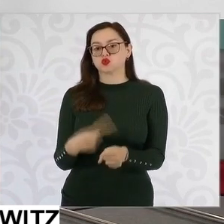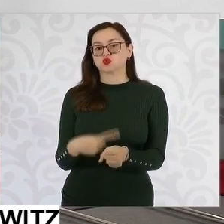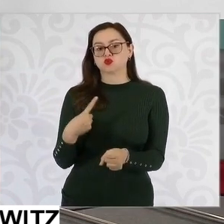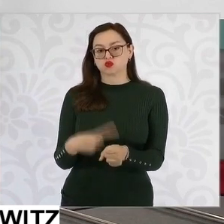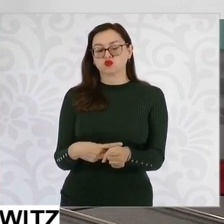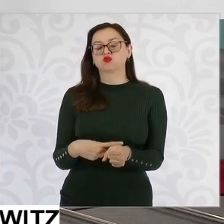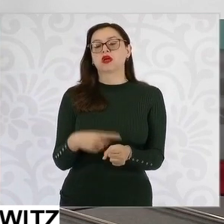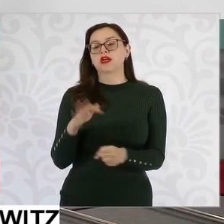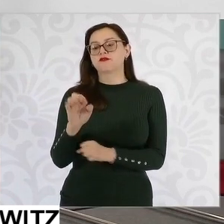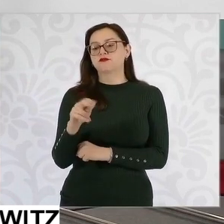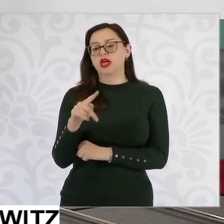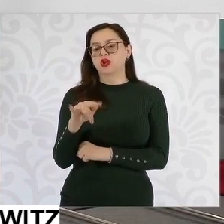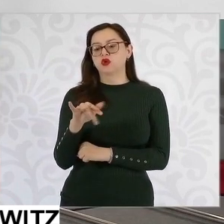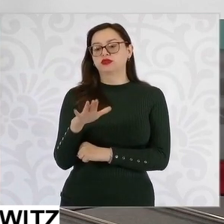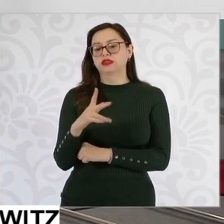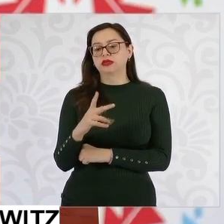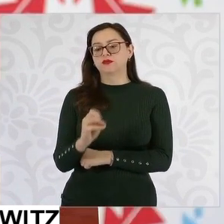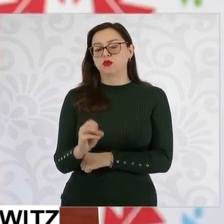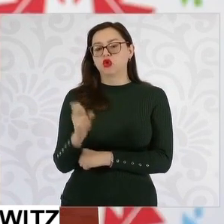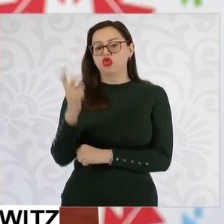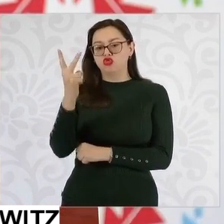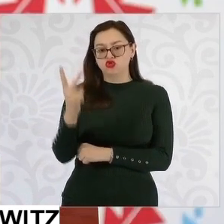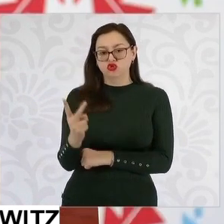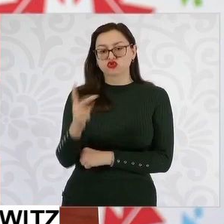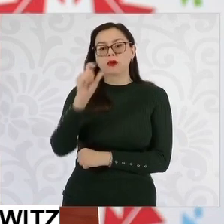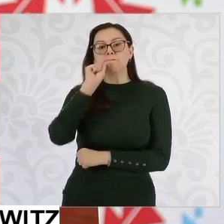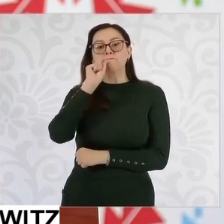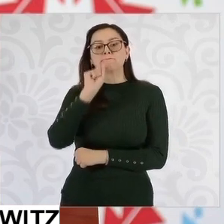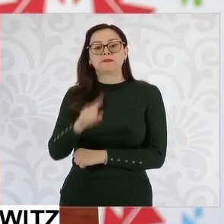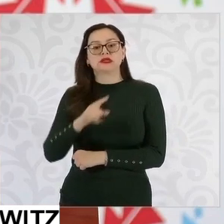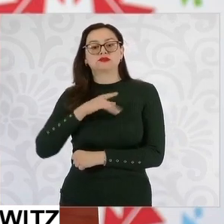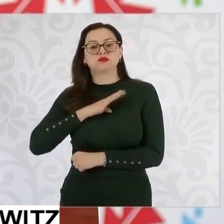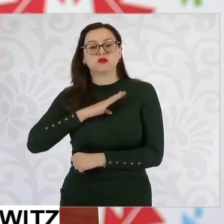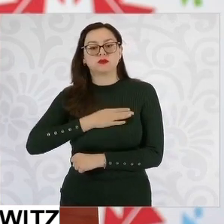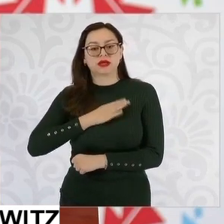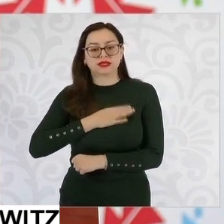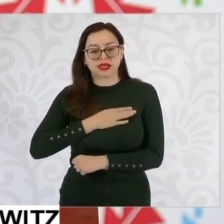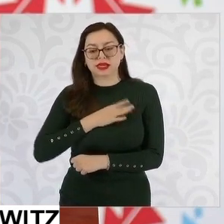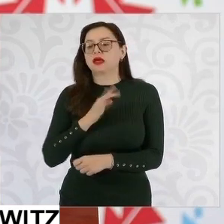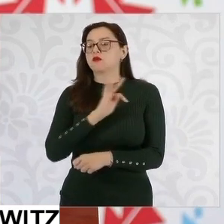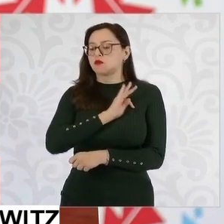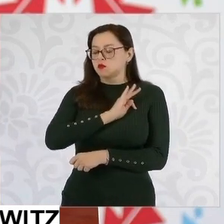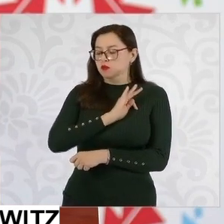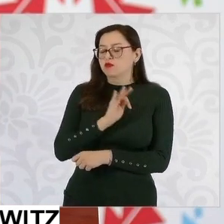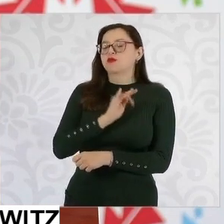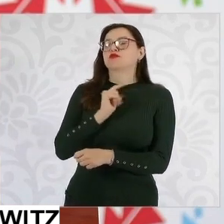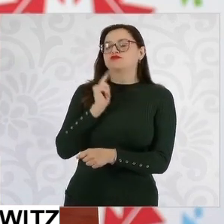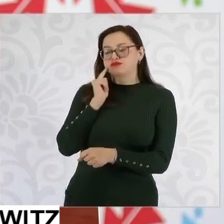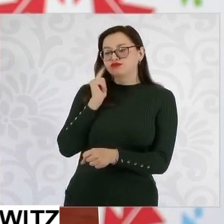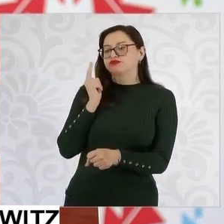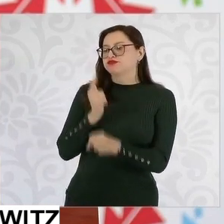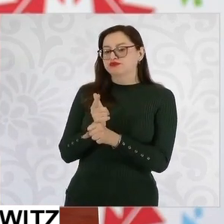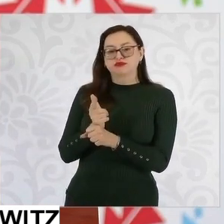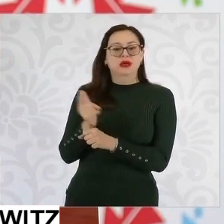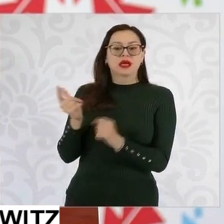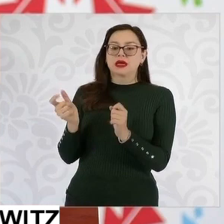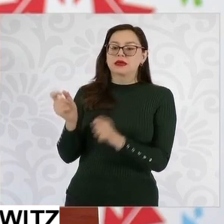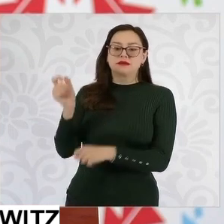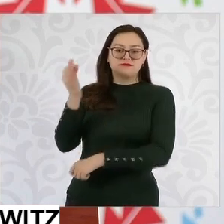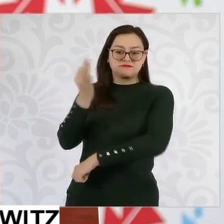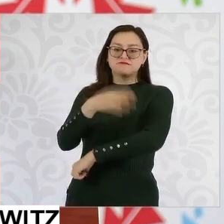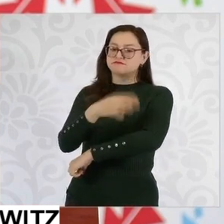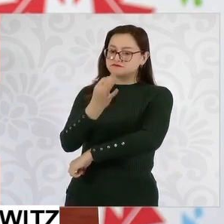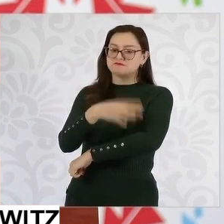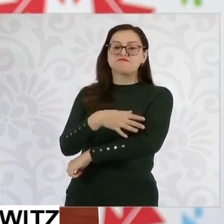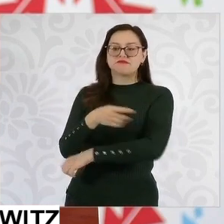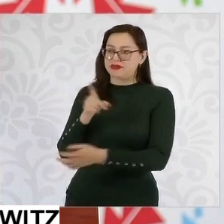como fenotipo 2 de la misma clona y que nos permite entonces saber que es de una misma